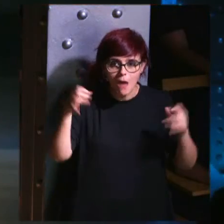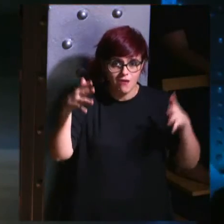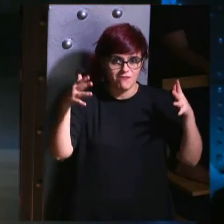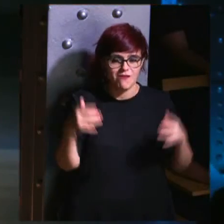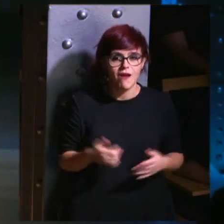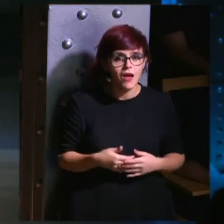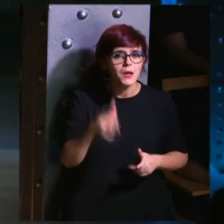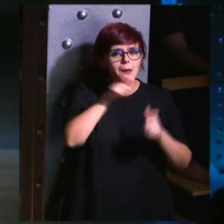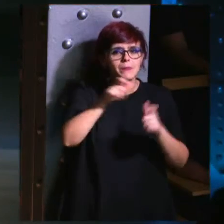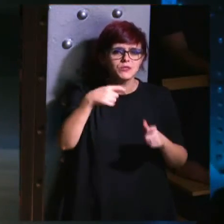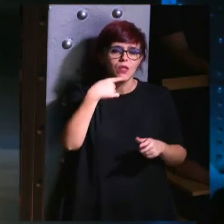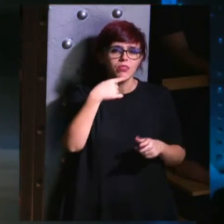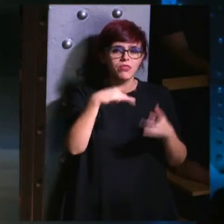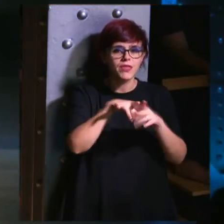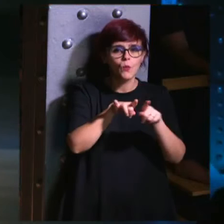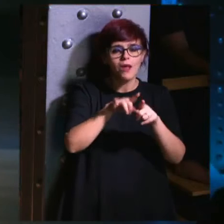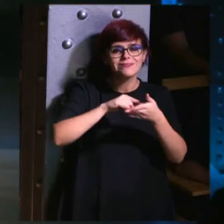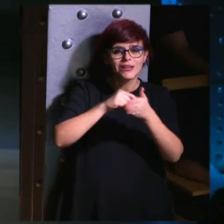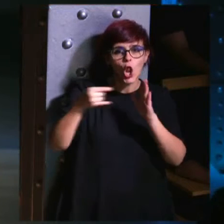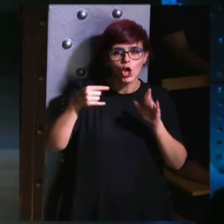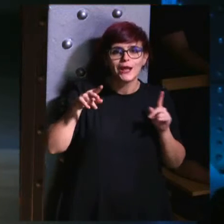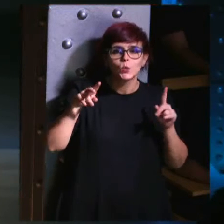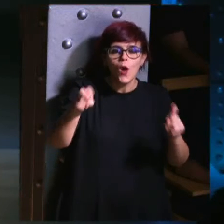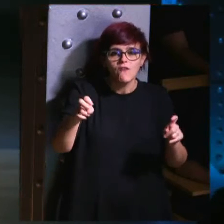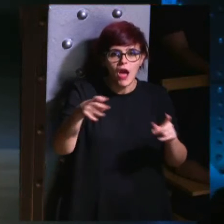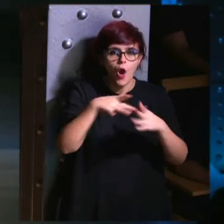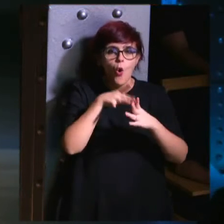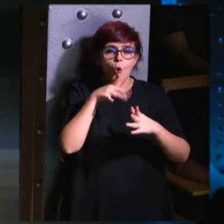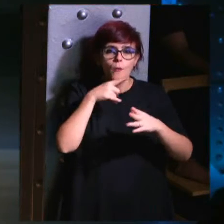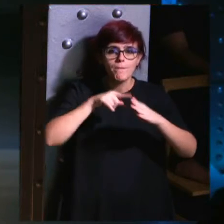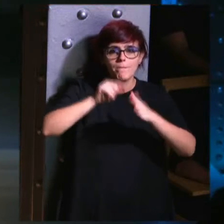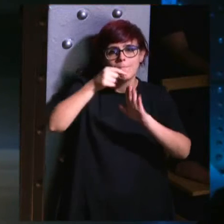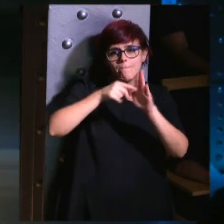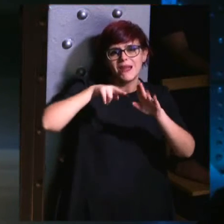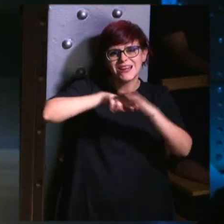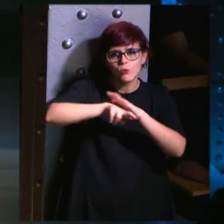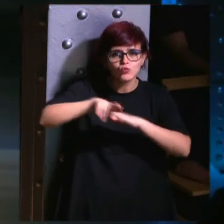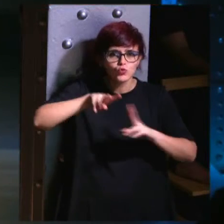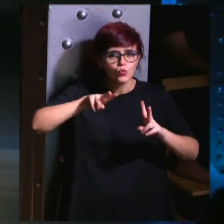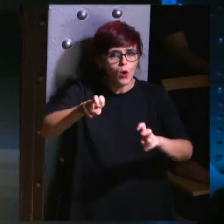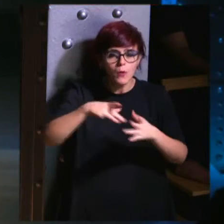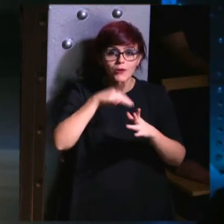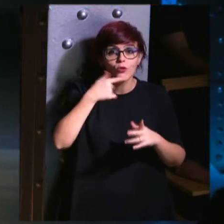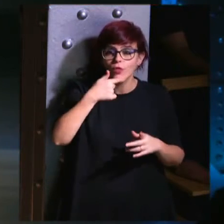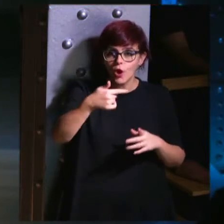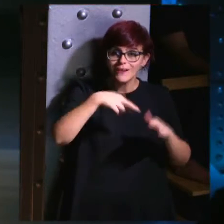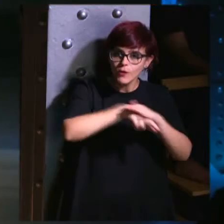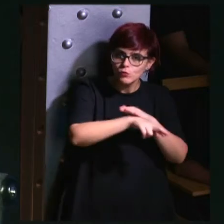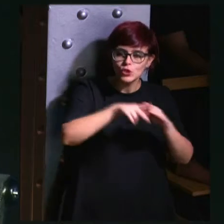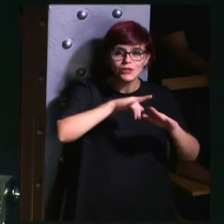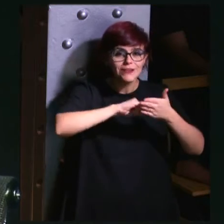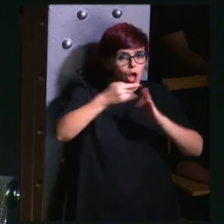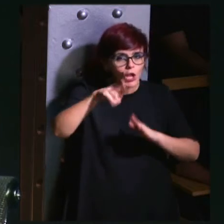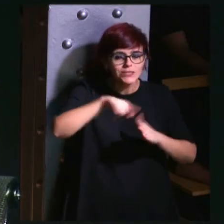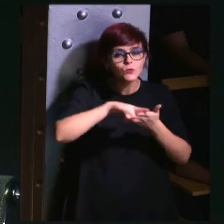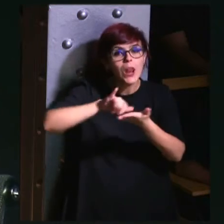Y mucha gente dice, bueno, que es una nueva tecnología, ¿no? un nuevo medio. Y yo siempre digo que no, que es un nuevo lenguaje, que esto nos va a